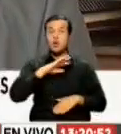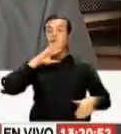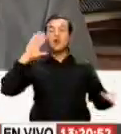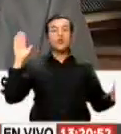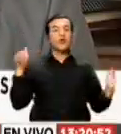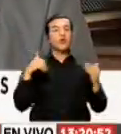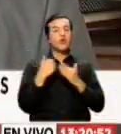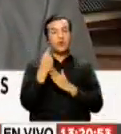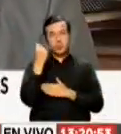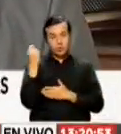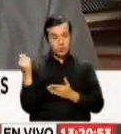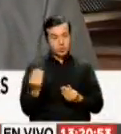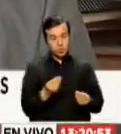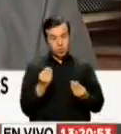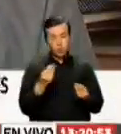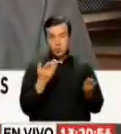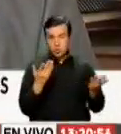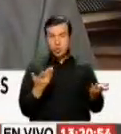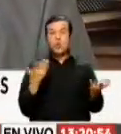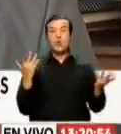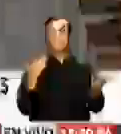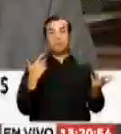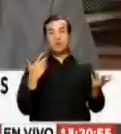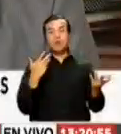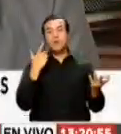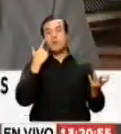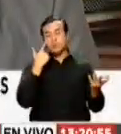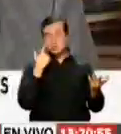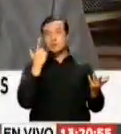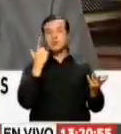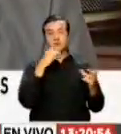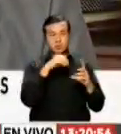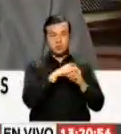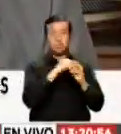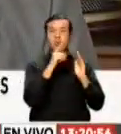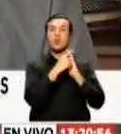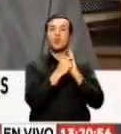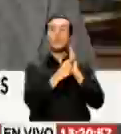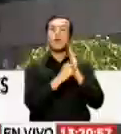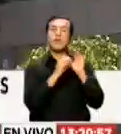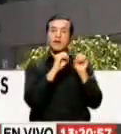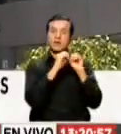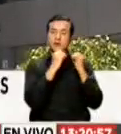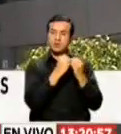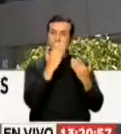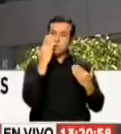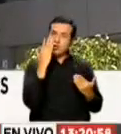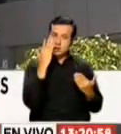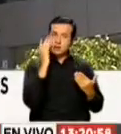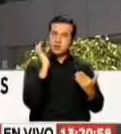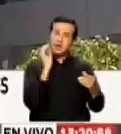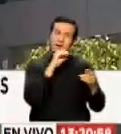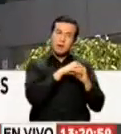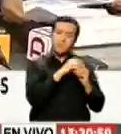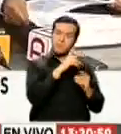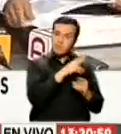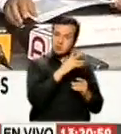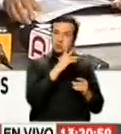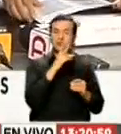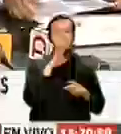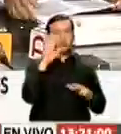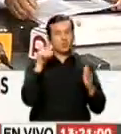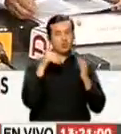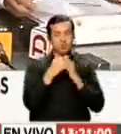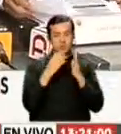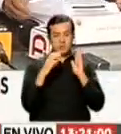esos aportes ingresen legalmente, o sea, ingresen directamente a las cuentas del partido. El Código de la Democracia destina todo